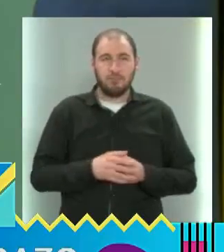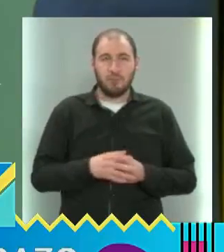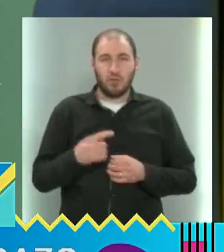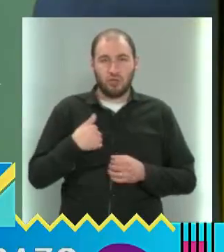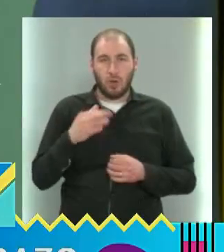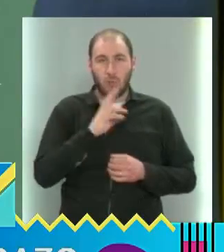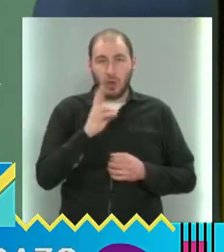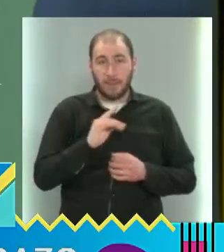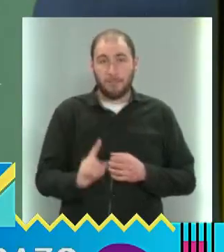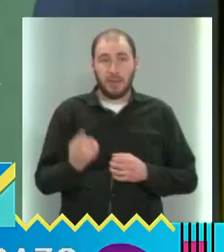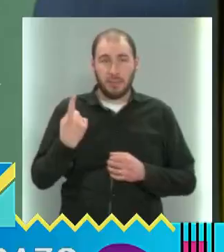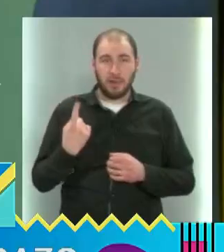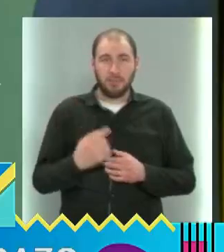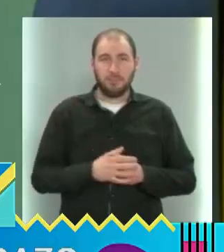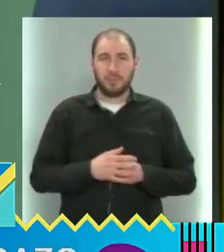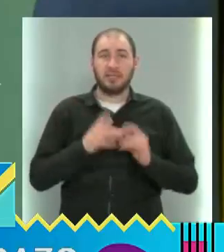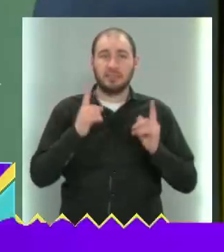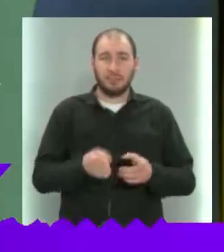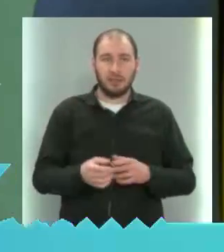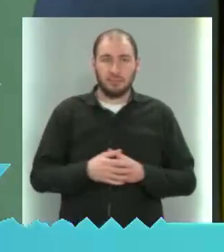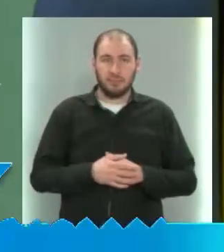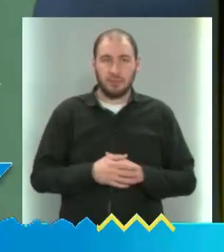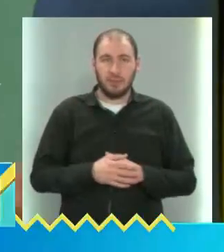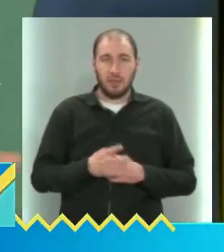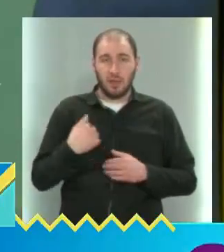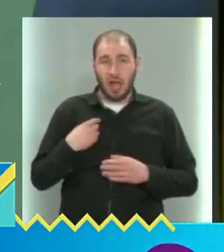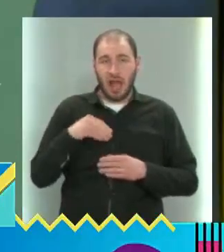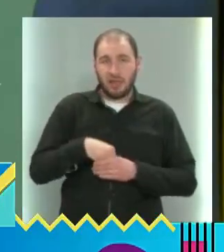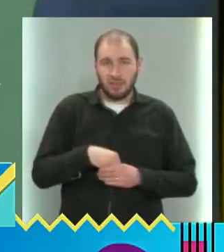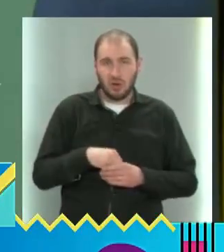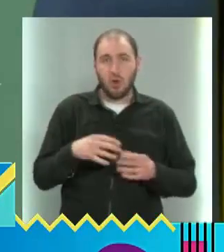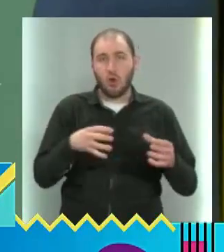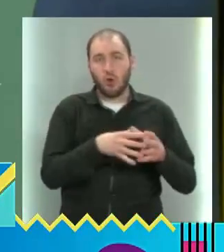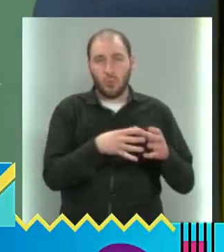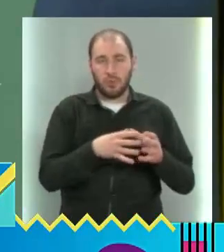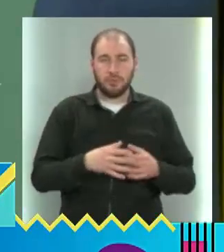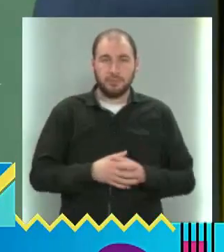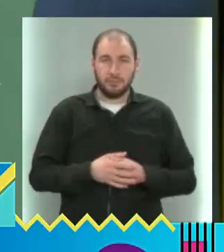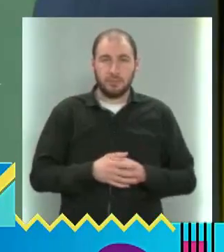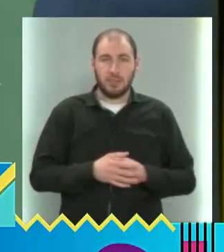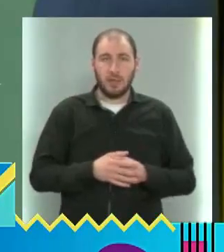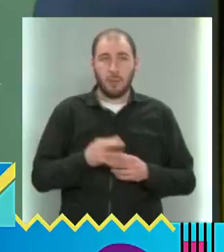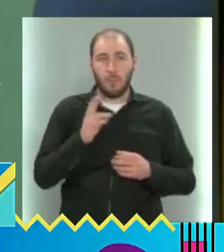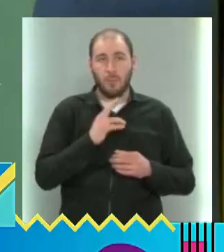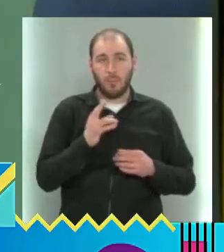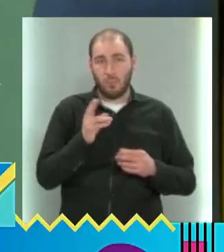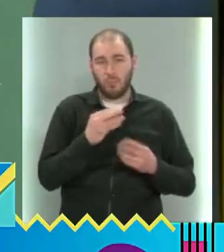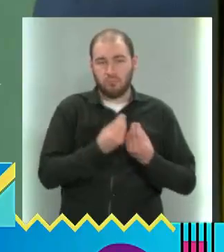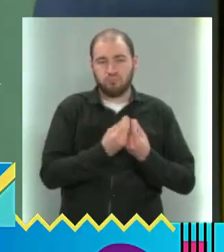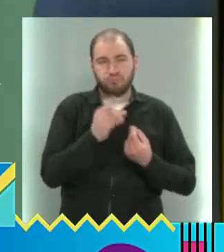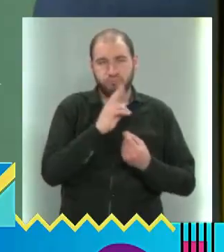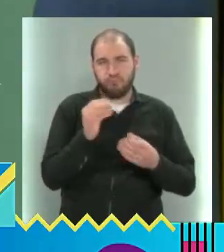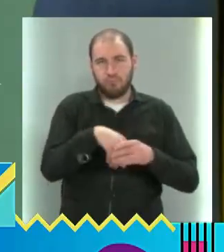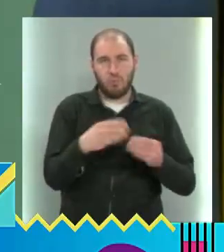como mujer en primer lugar y también perteneciendo, digamos, a organizaciones donde la gran mayoría de las que participamos somos